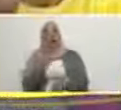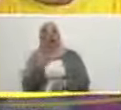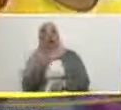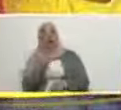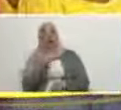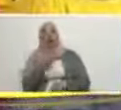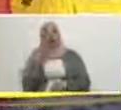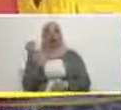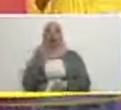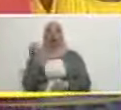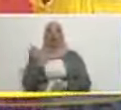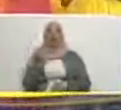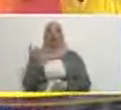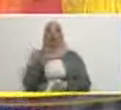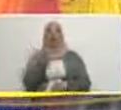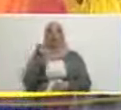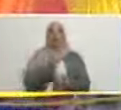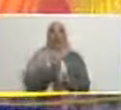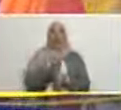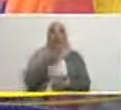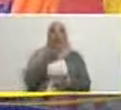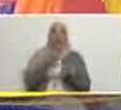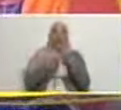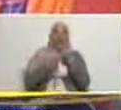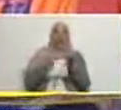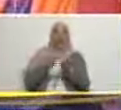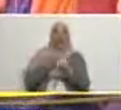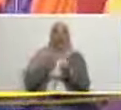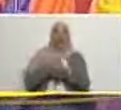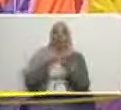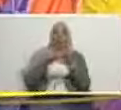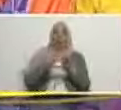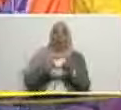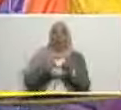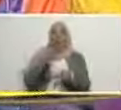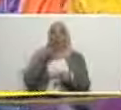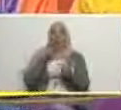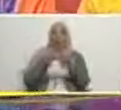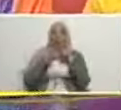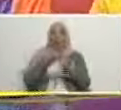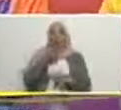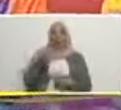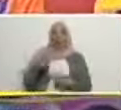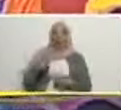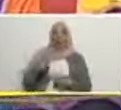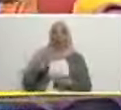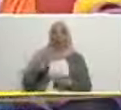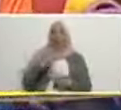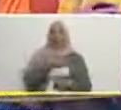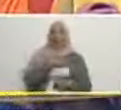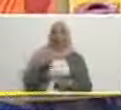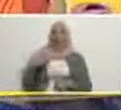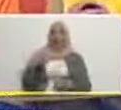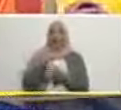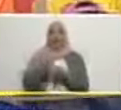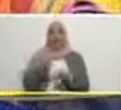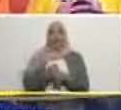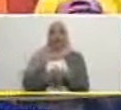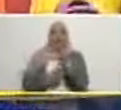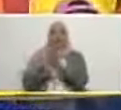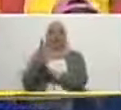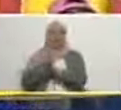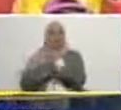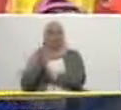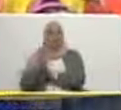nuestra juventud, en consulta a la que permanentemente le preguntamos, nos dice que quiere trabajar, que quiere emprender.